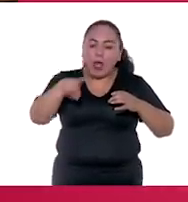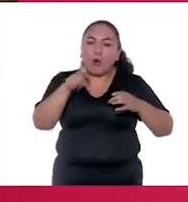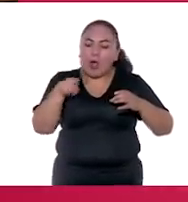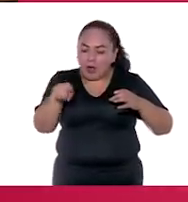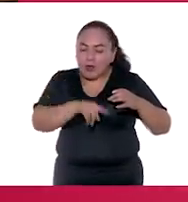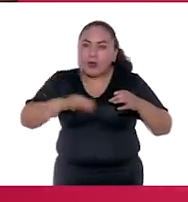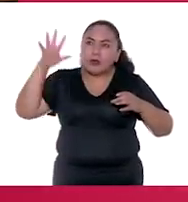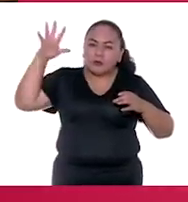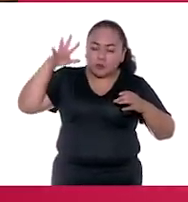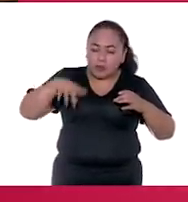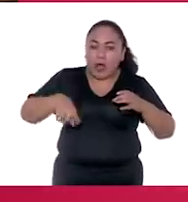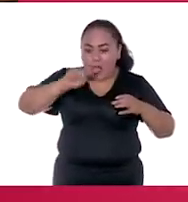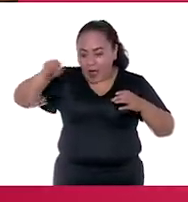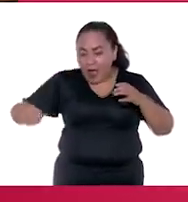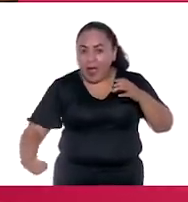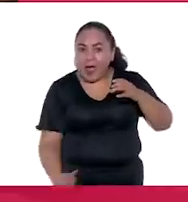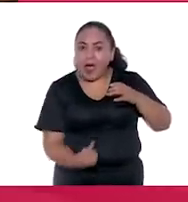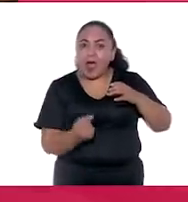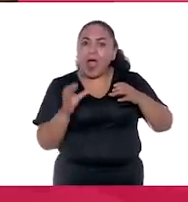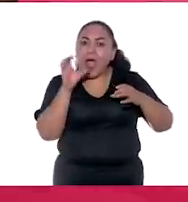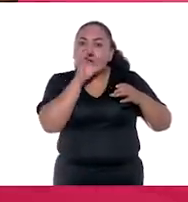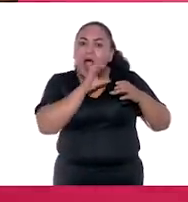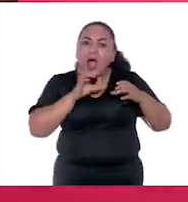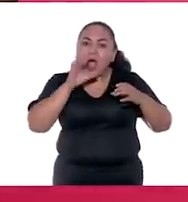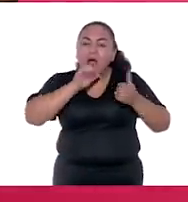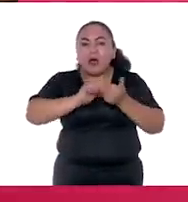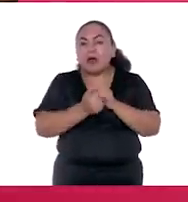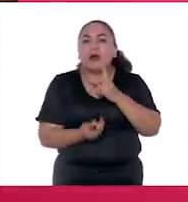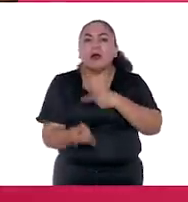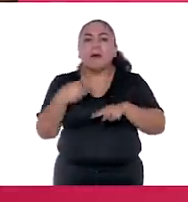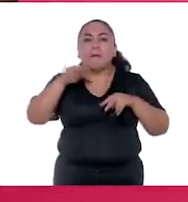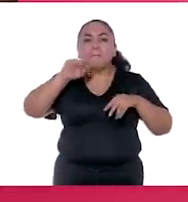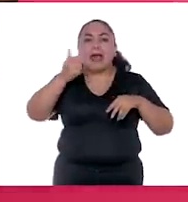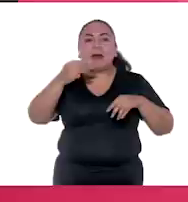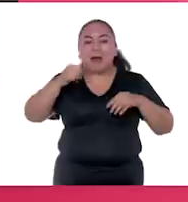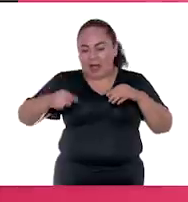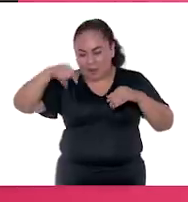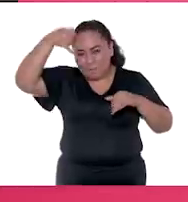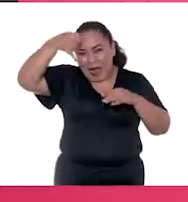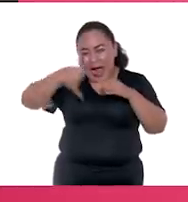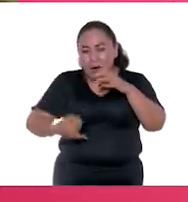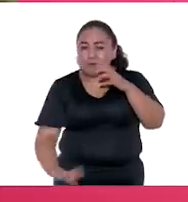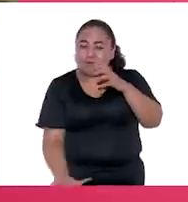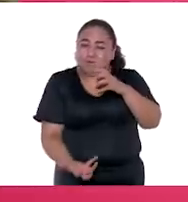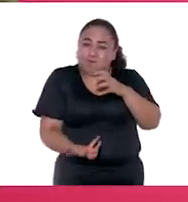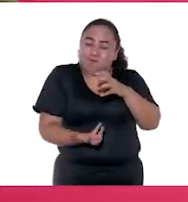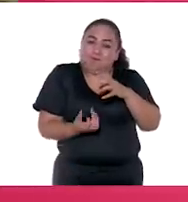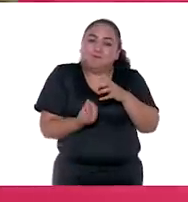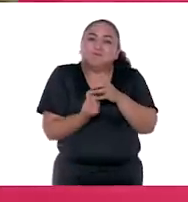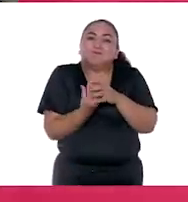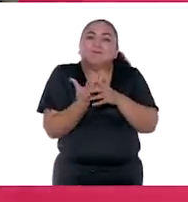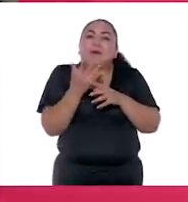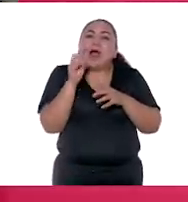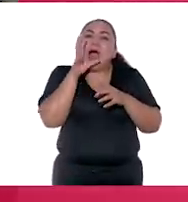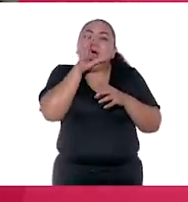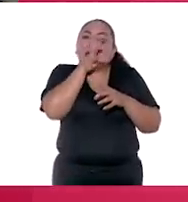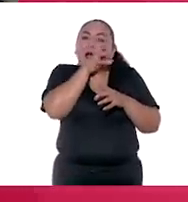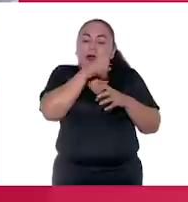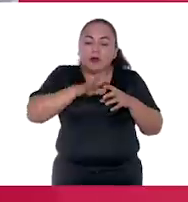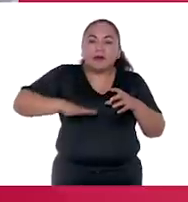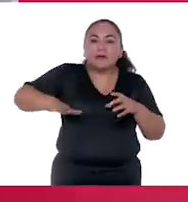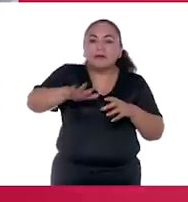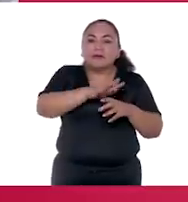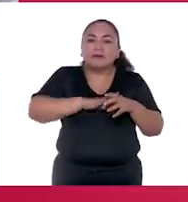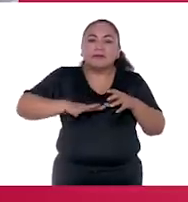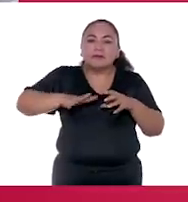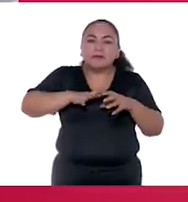caliente, porque abajo de esa montaña hay magma, el agua caliente sube, fertiliza, digamos, las pozas que están en